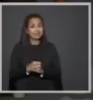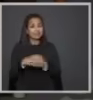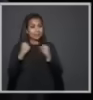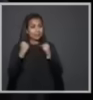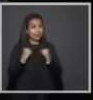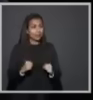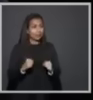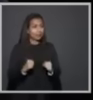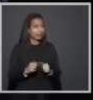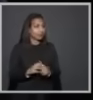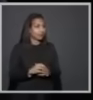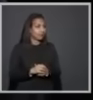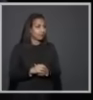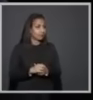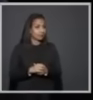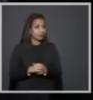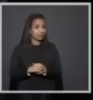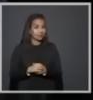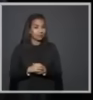Seguridad.